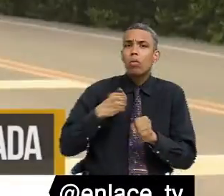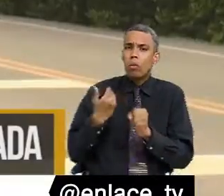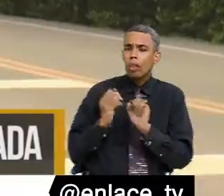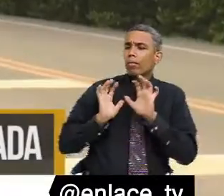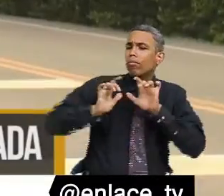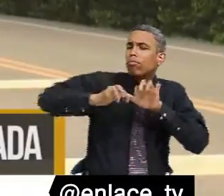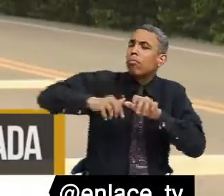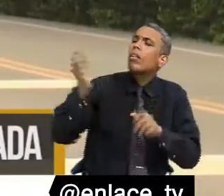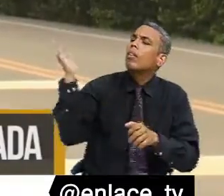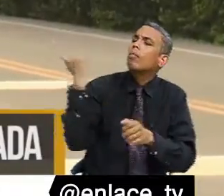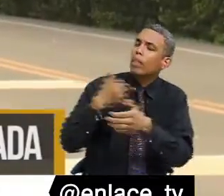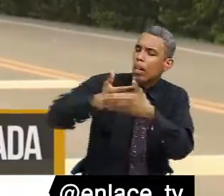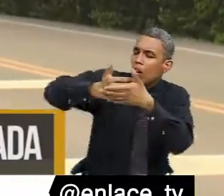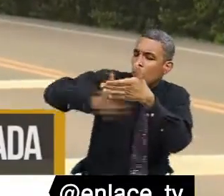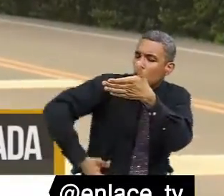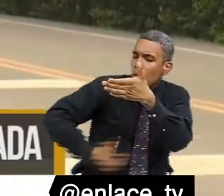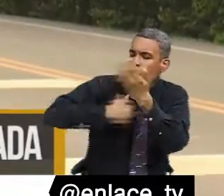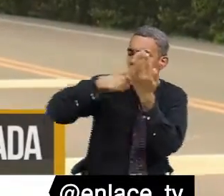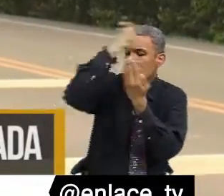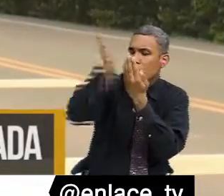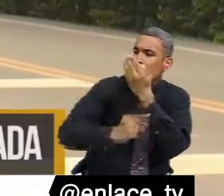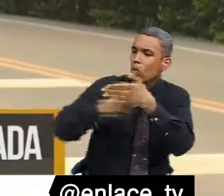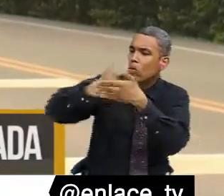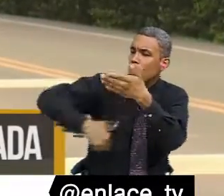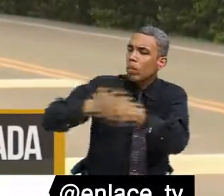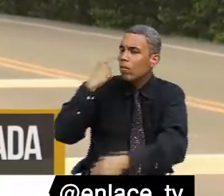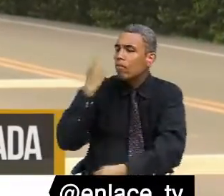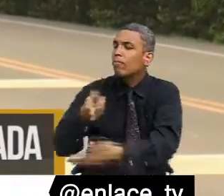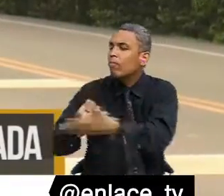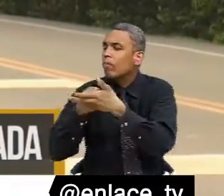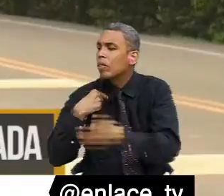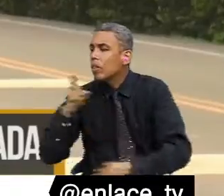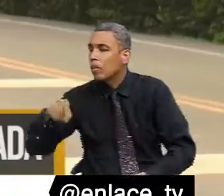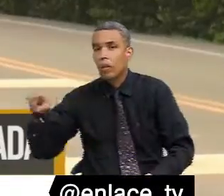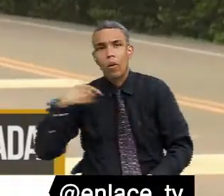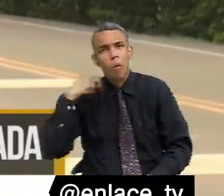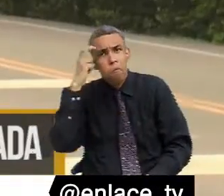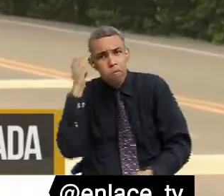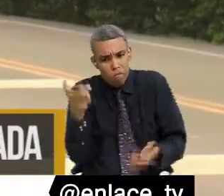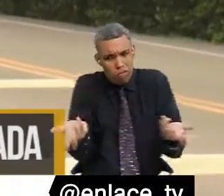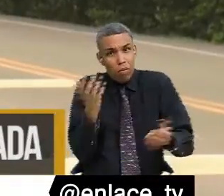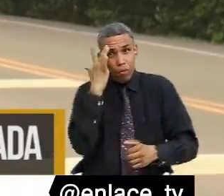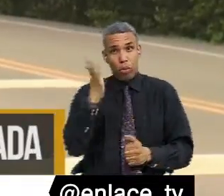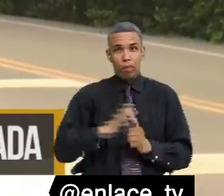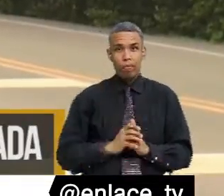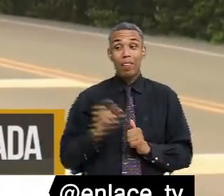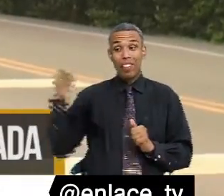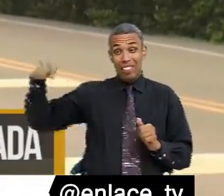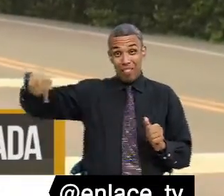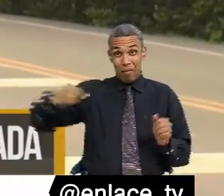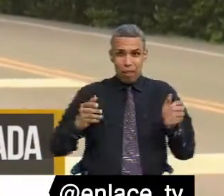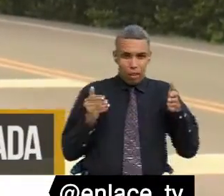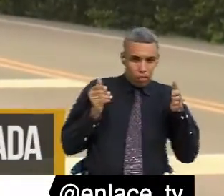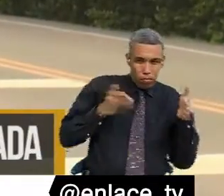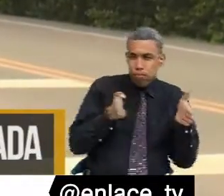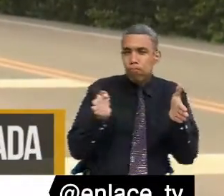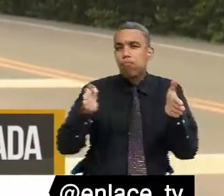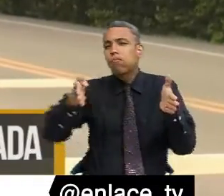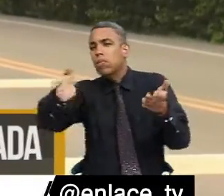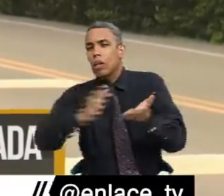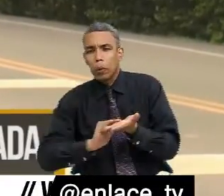construir. Esta es una obra que tiene previsto su inicio el próximo año, pero la socialización se ha venido dando en estas últimas